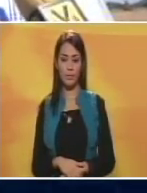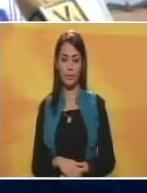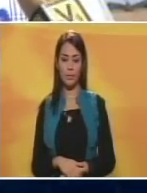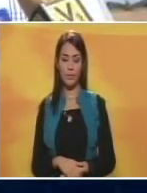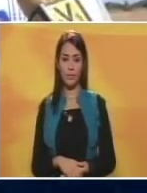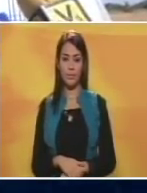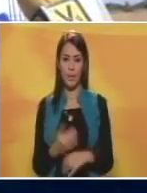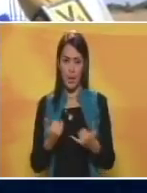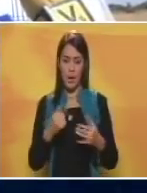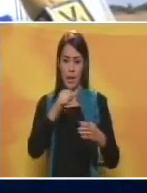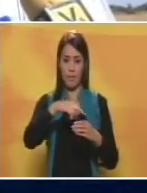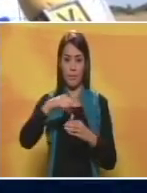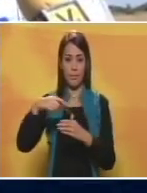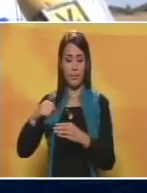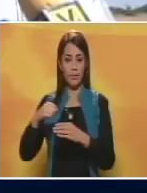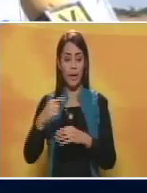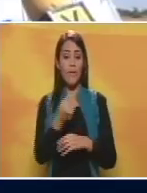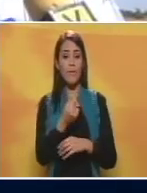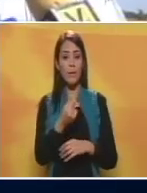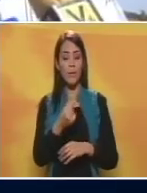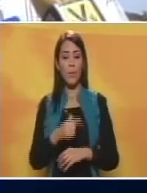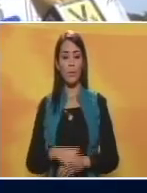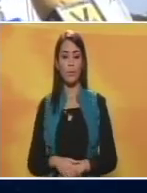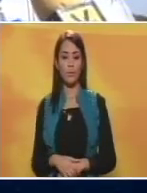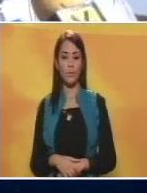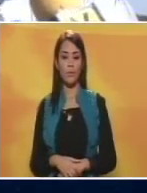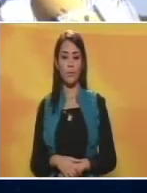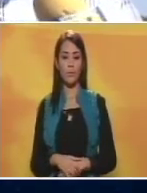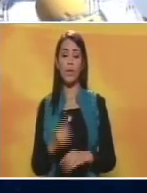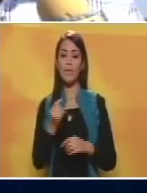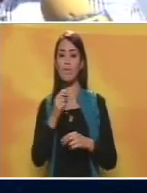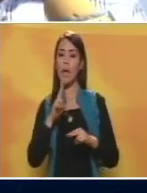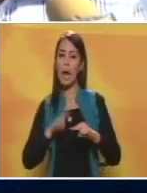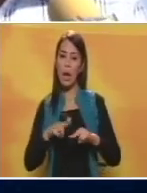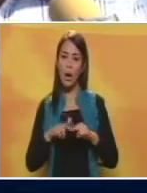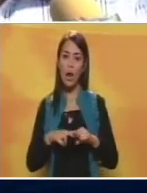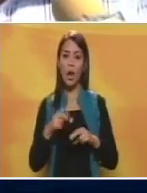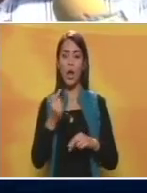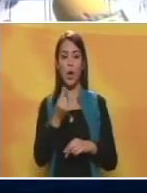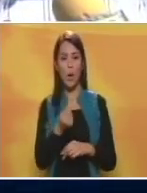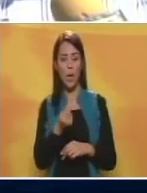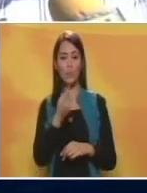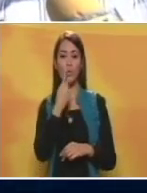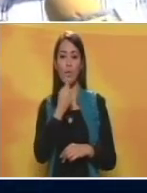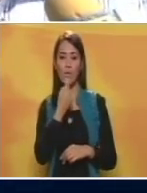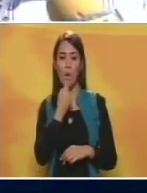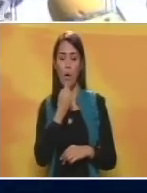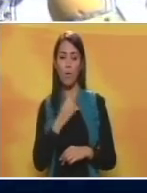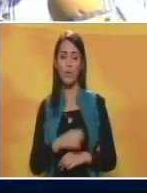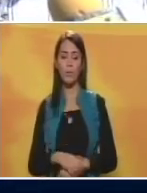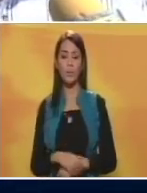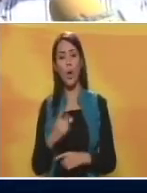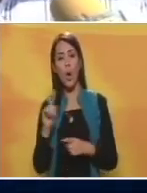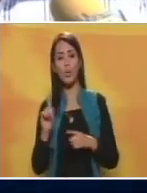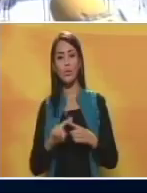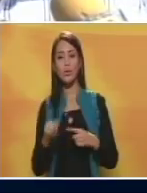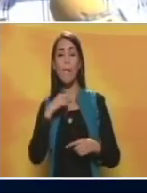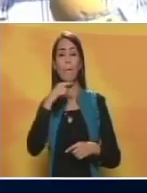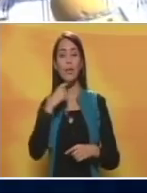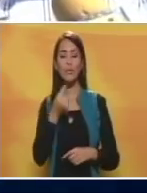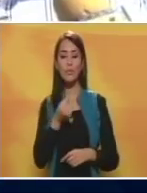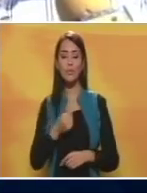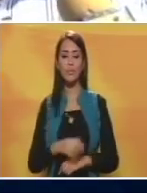Estamos en plena cosecha de frijol bayo, que junto con las caraotas negras, rojas, las arvejas, constituyen